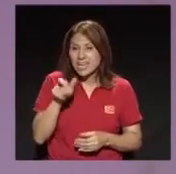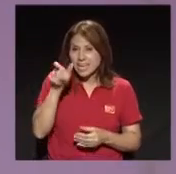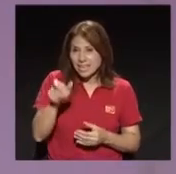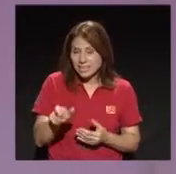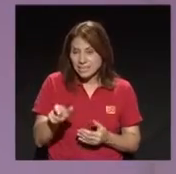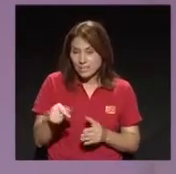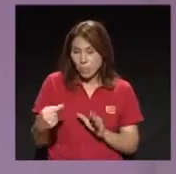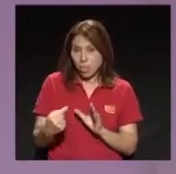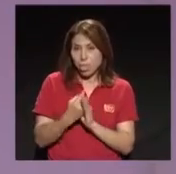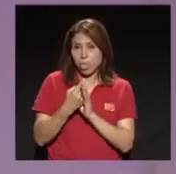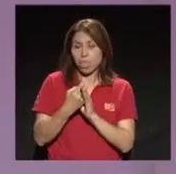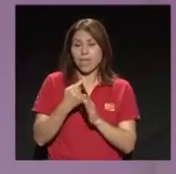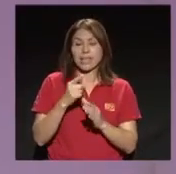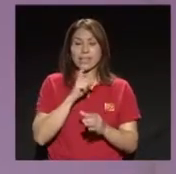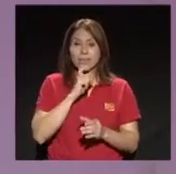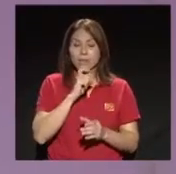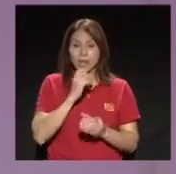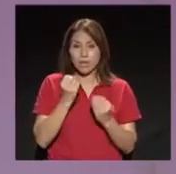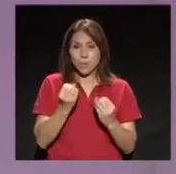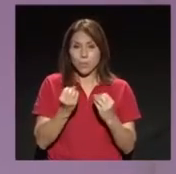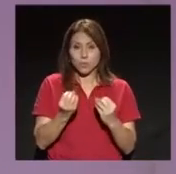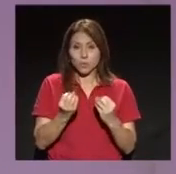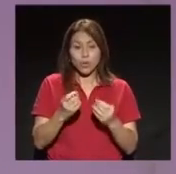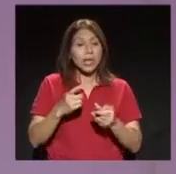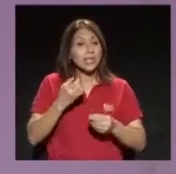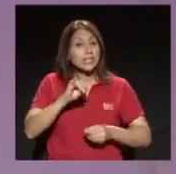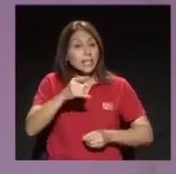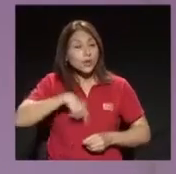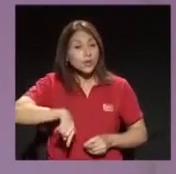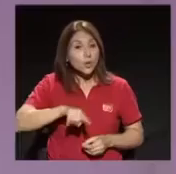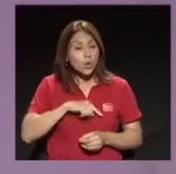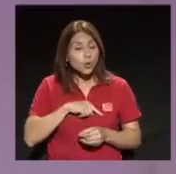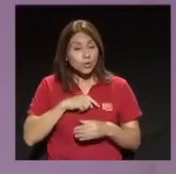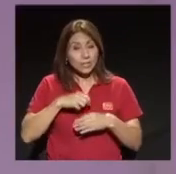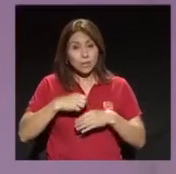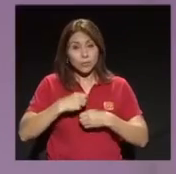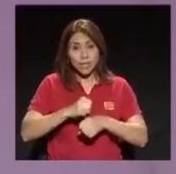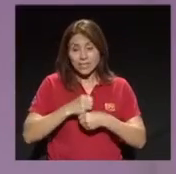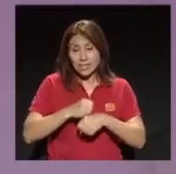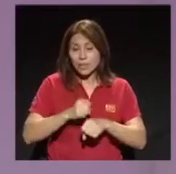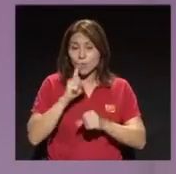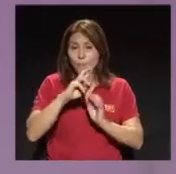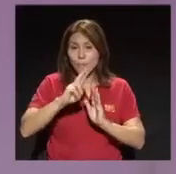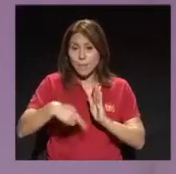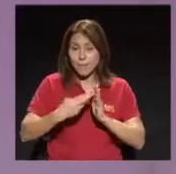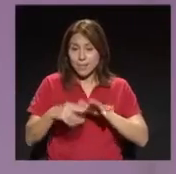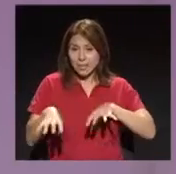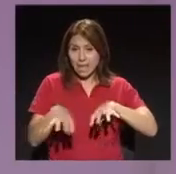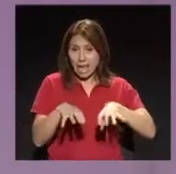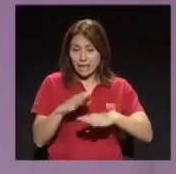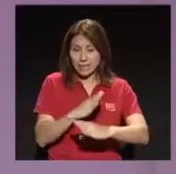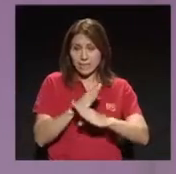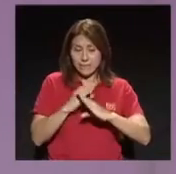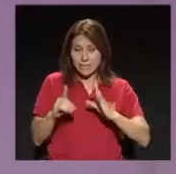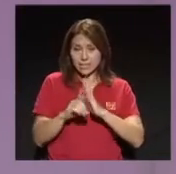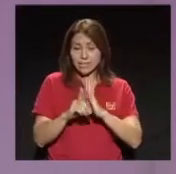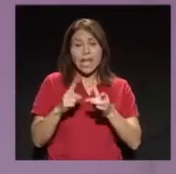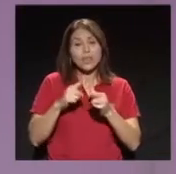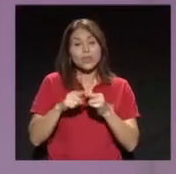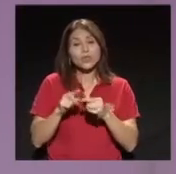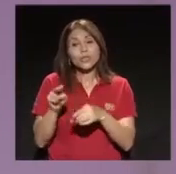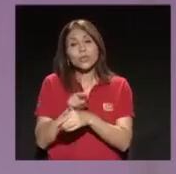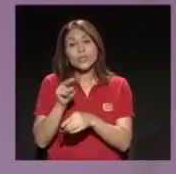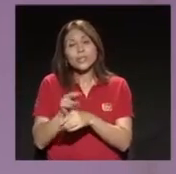característica. Entonces, si estamos desarrollando un papel de activista, si tenemos que denunciar ciertas situaciones, pues entonces utilizamos un